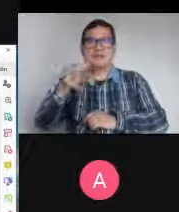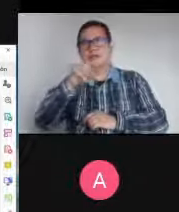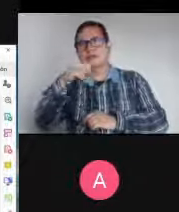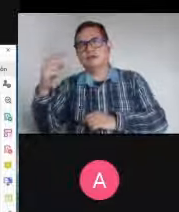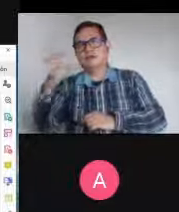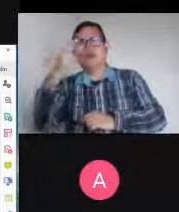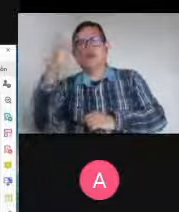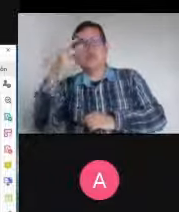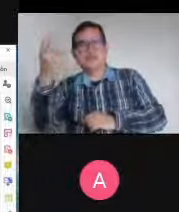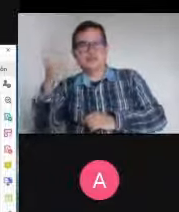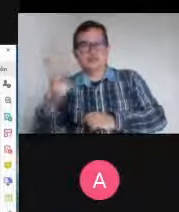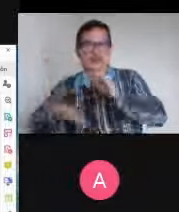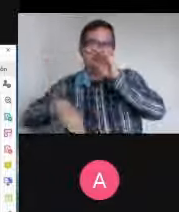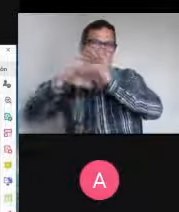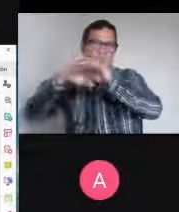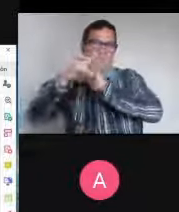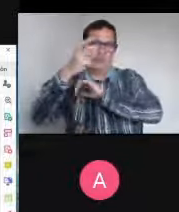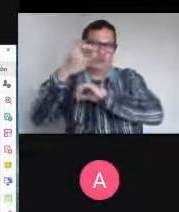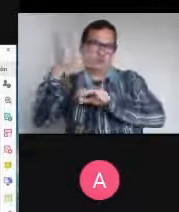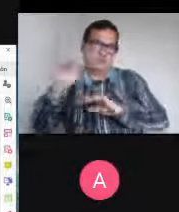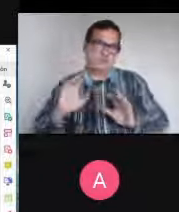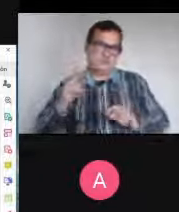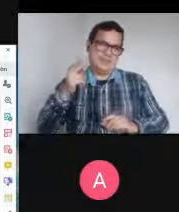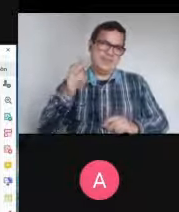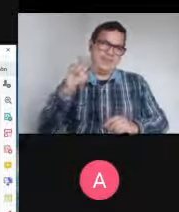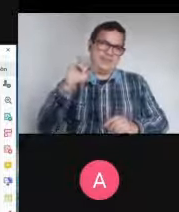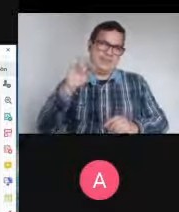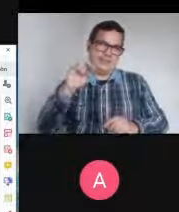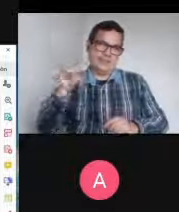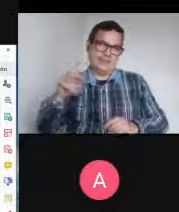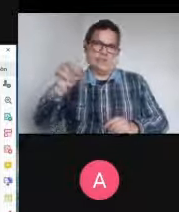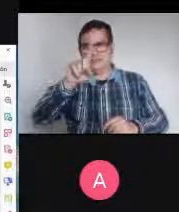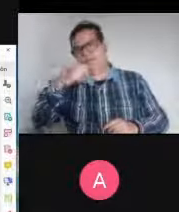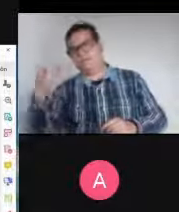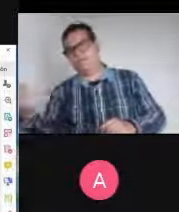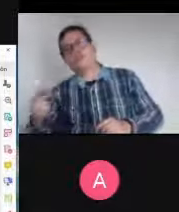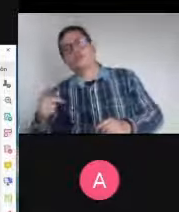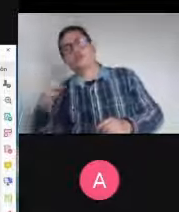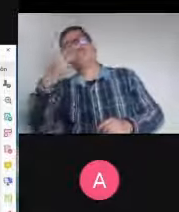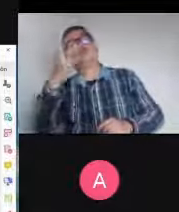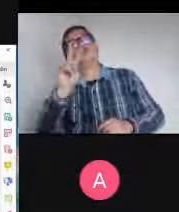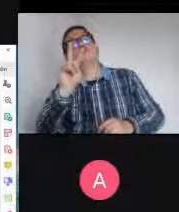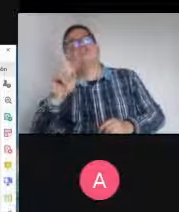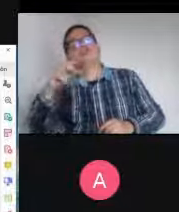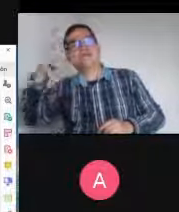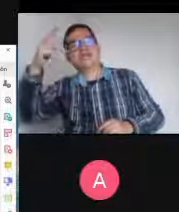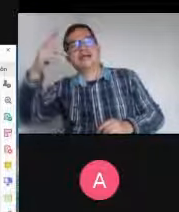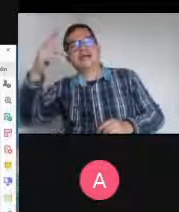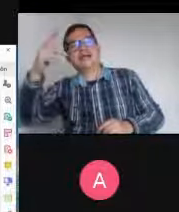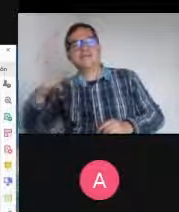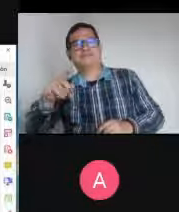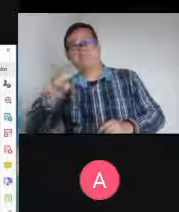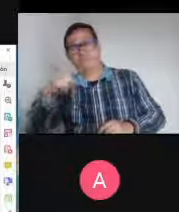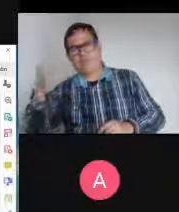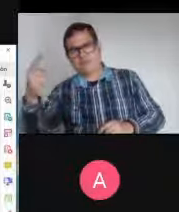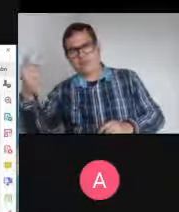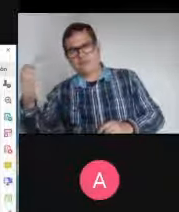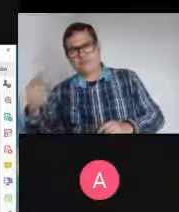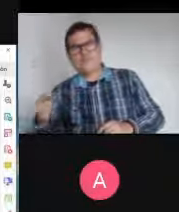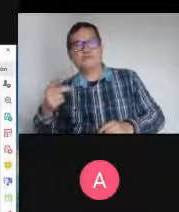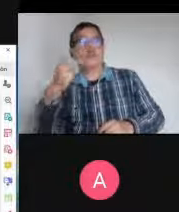si yo selecciono este, pues máximo puedo trabajar hasta 200 Hz. En el siguiente 2K, bueno, más adelante pues